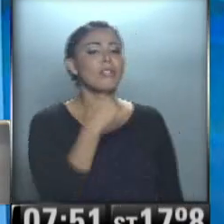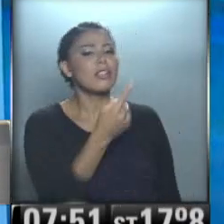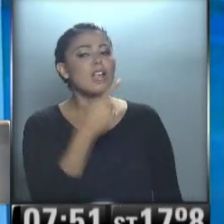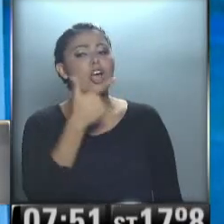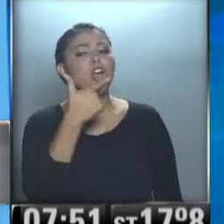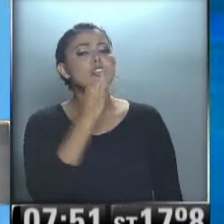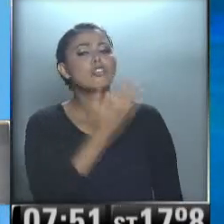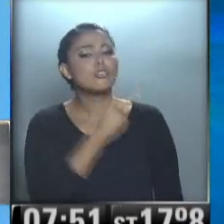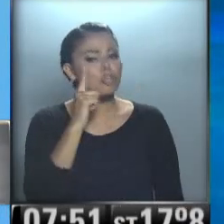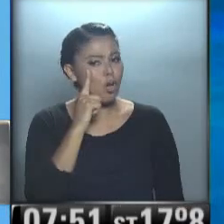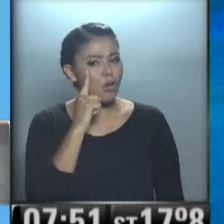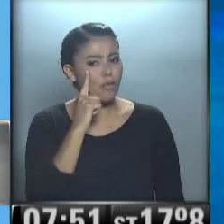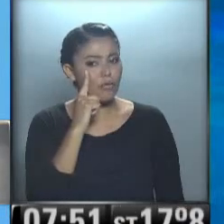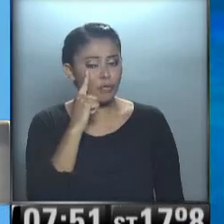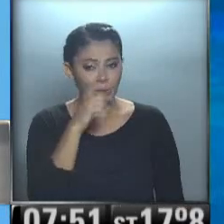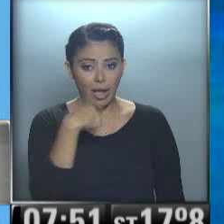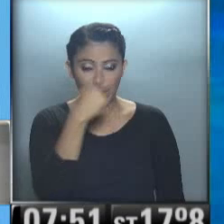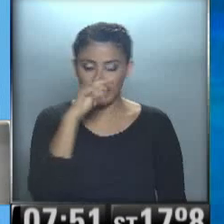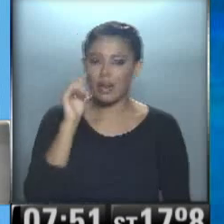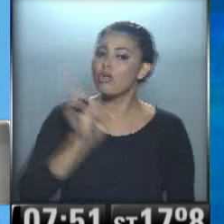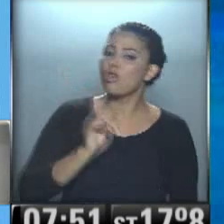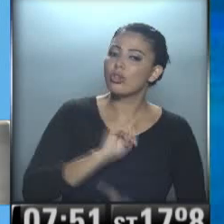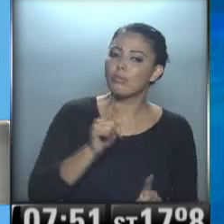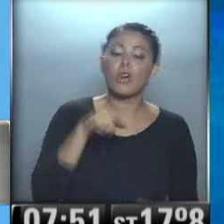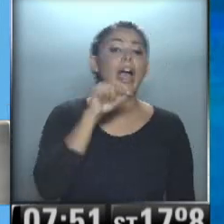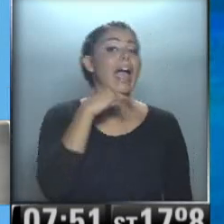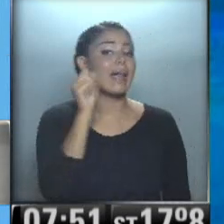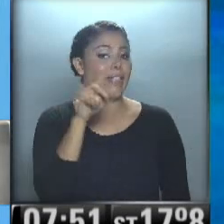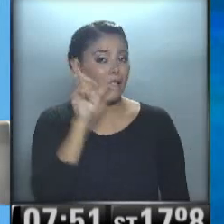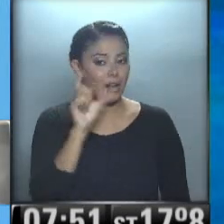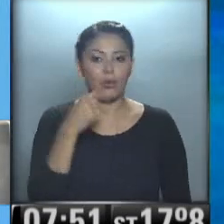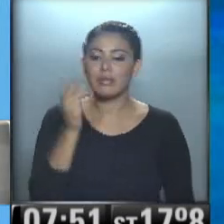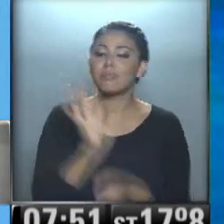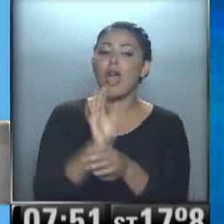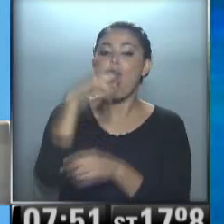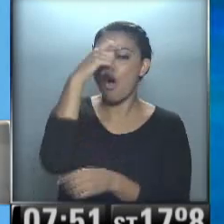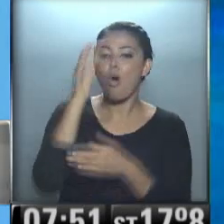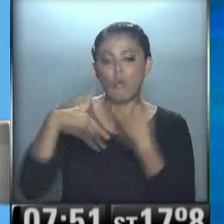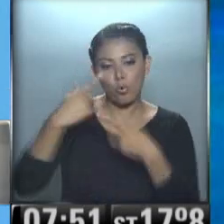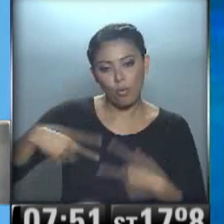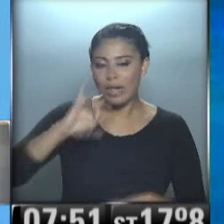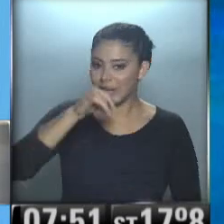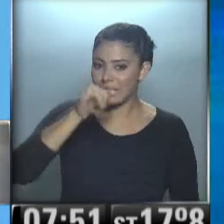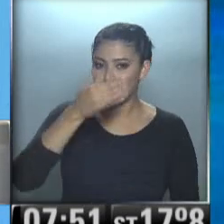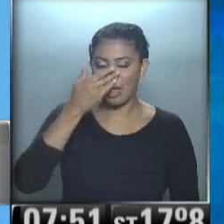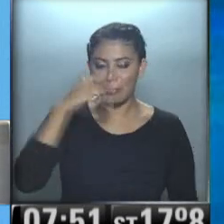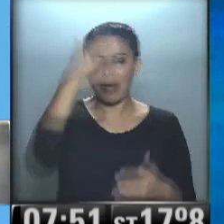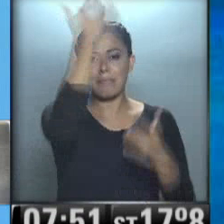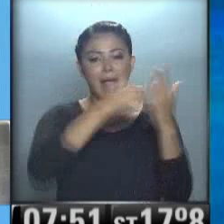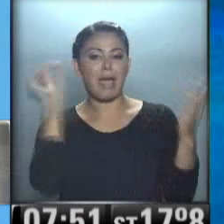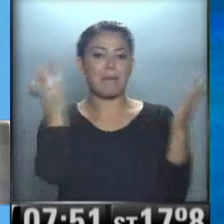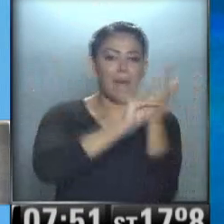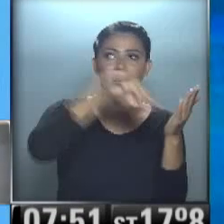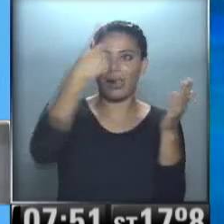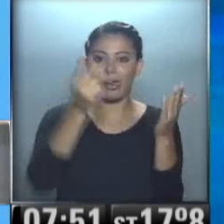Sofi tuvo hámster? ¿Tiene hámster? No, tampoco. No, porque no, es la hija de Claudia. Tiene de juguete. Ah, de juguete. De esos que pegan contra la pared, vuelven.